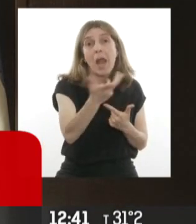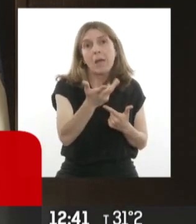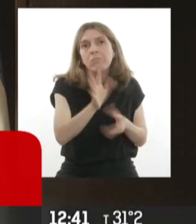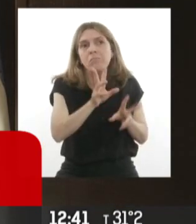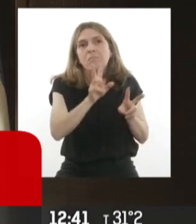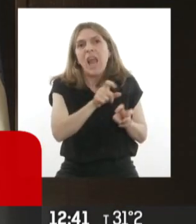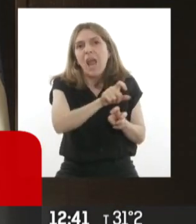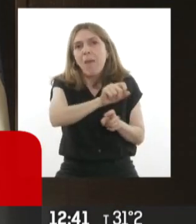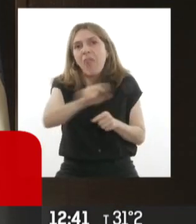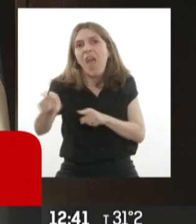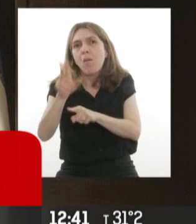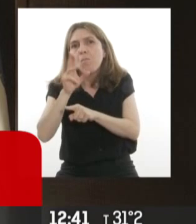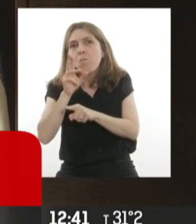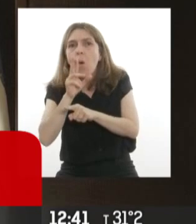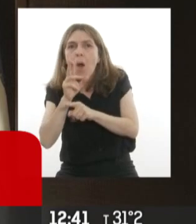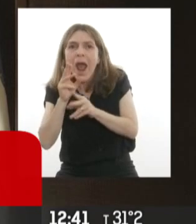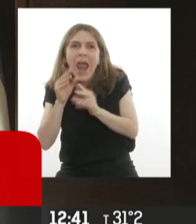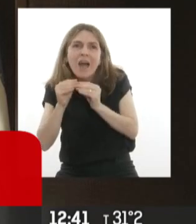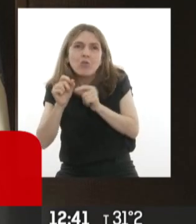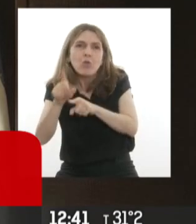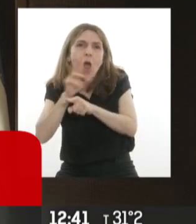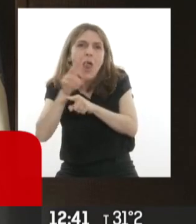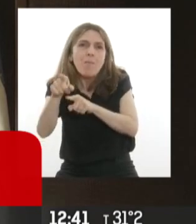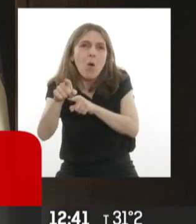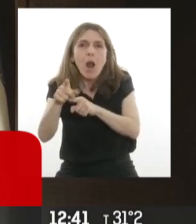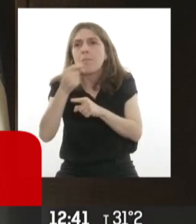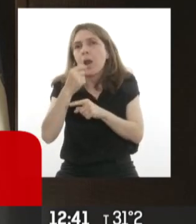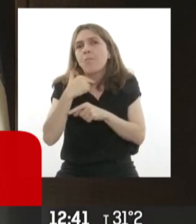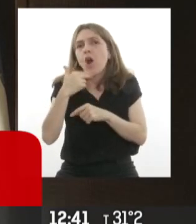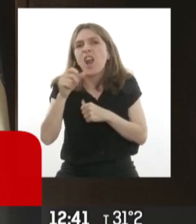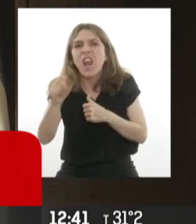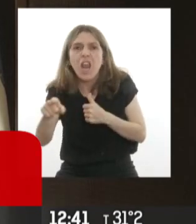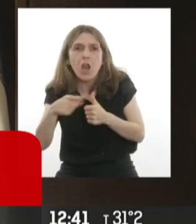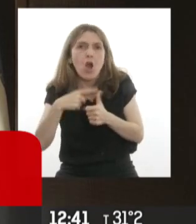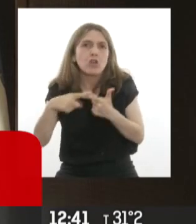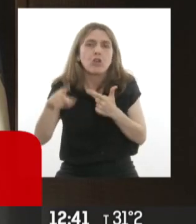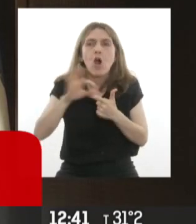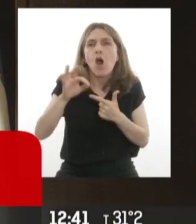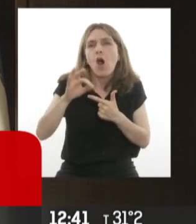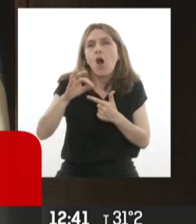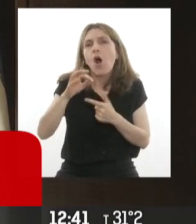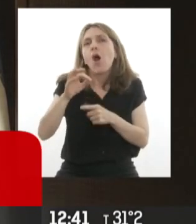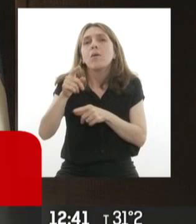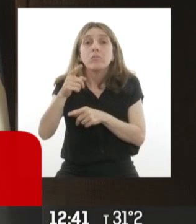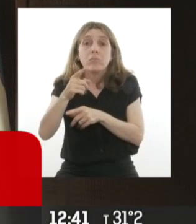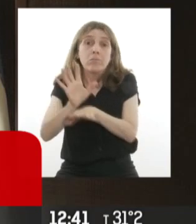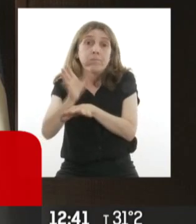temas que una mujer tiene también, porque sus hijos y sus necesidades, su condición de madre